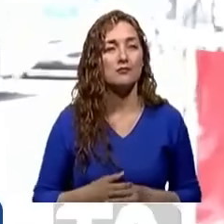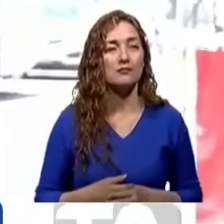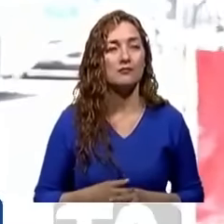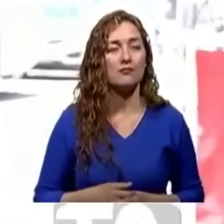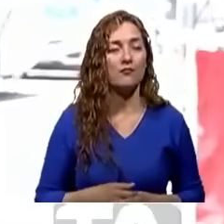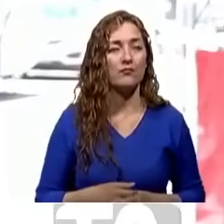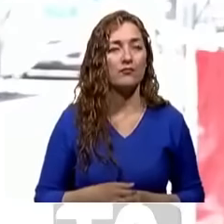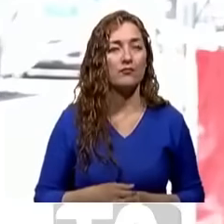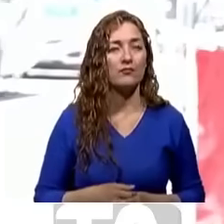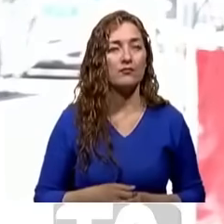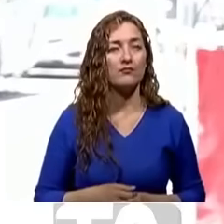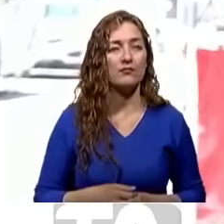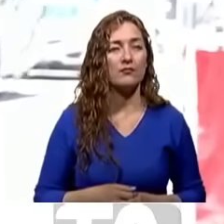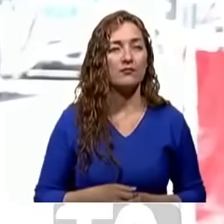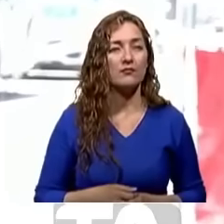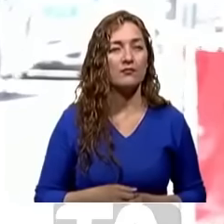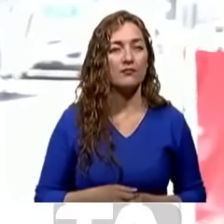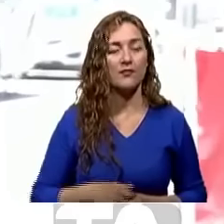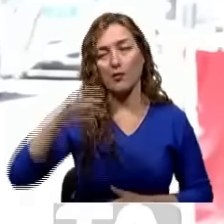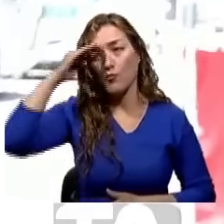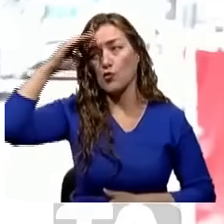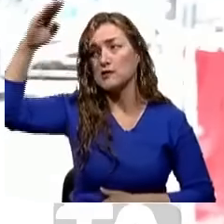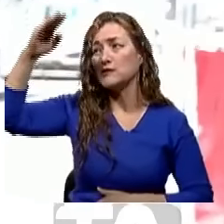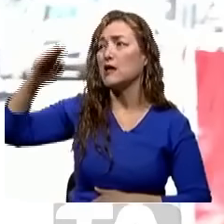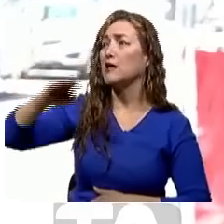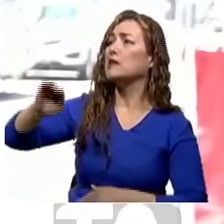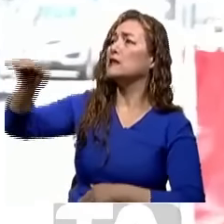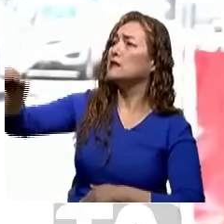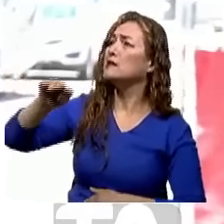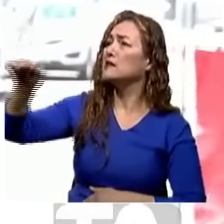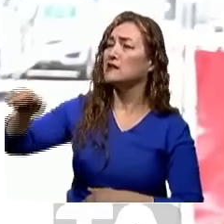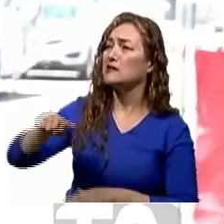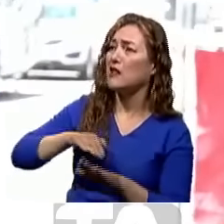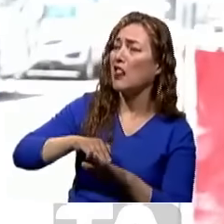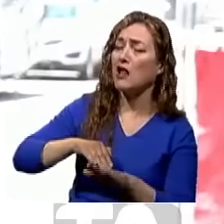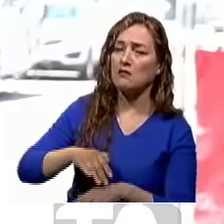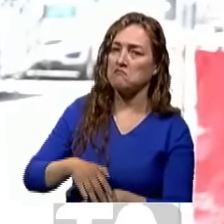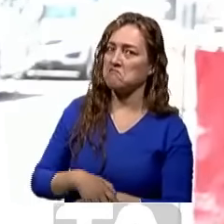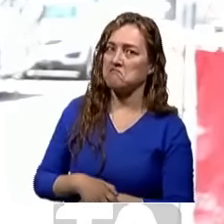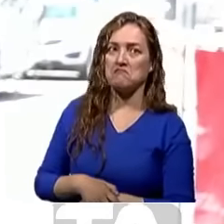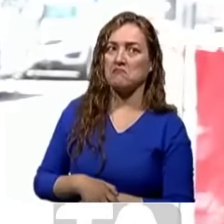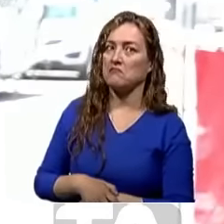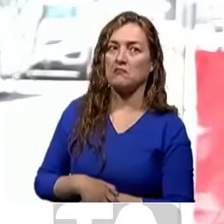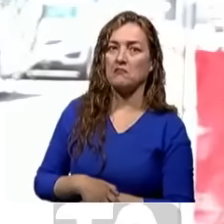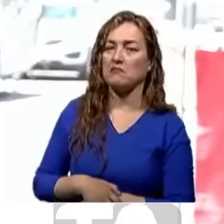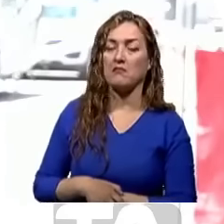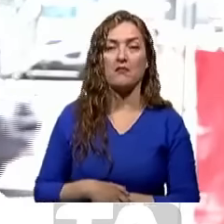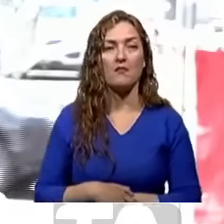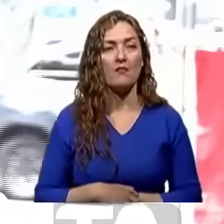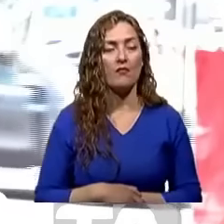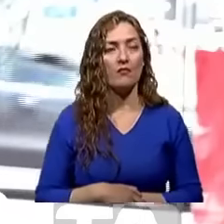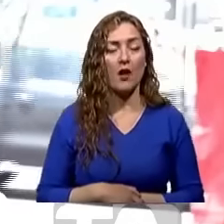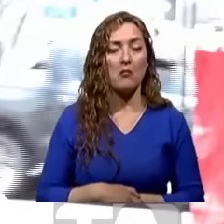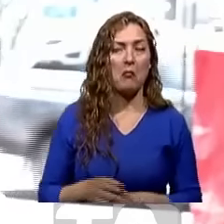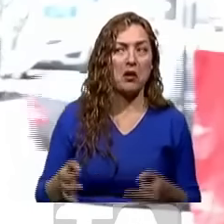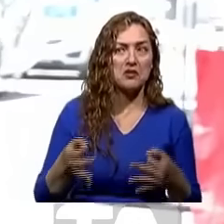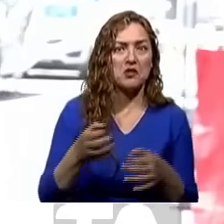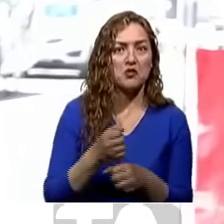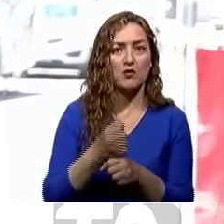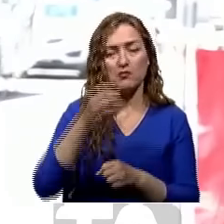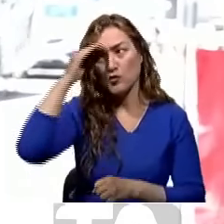Lamentablemente, el respaldo policial no fue efectivo. Tengo que decirlo porque estando ahí